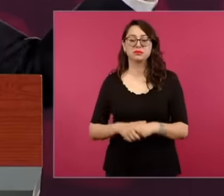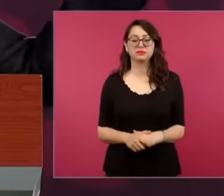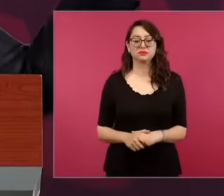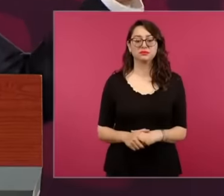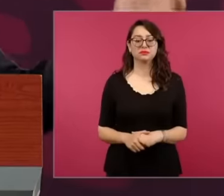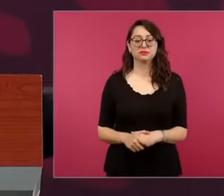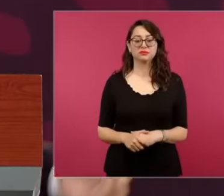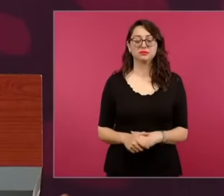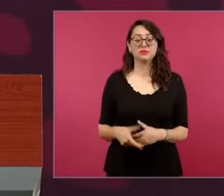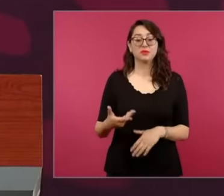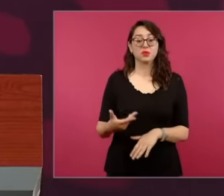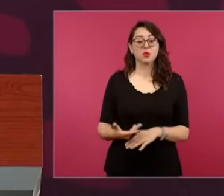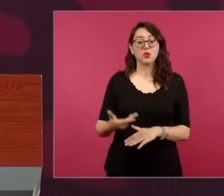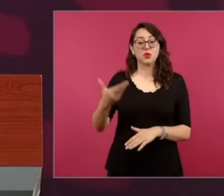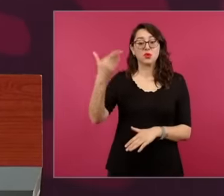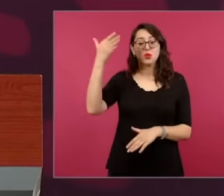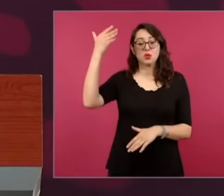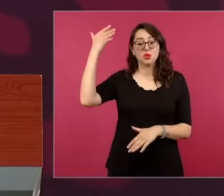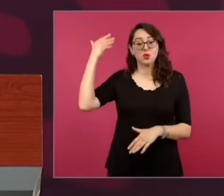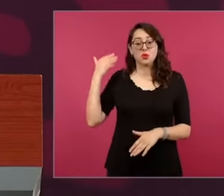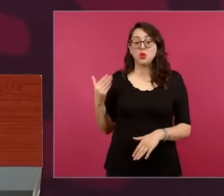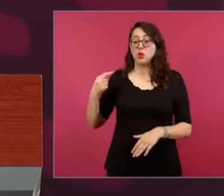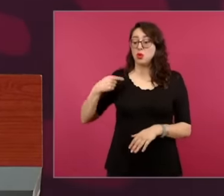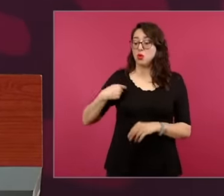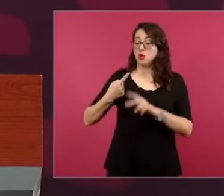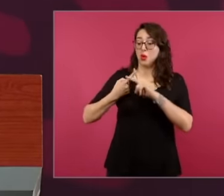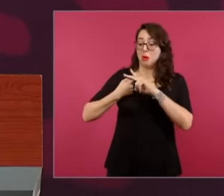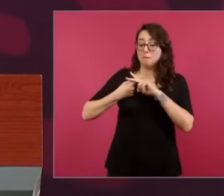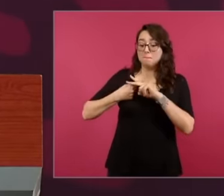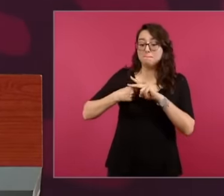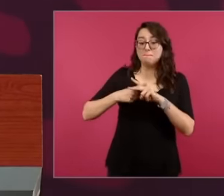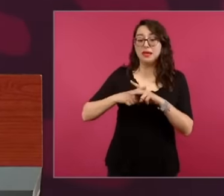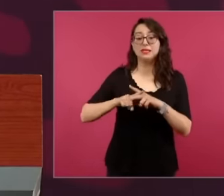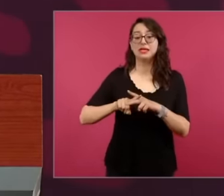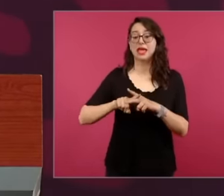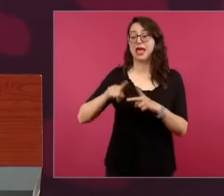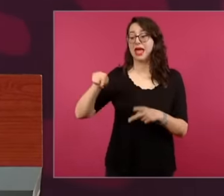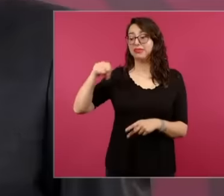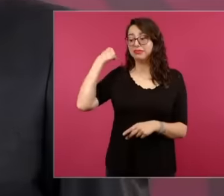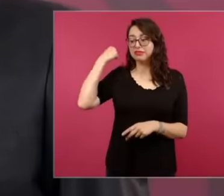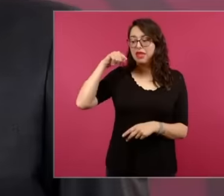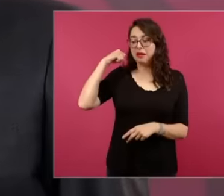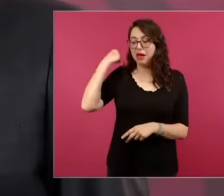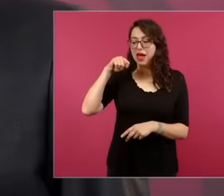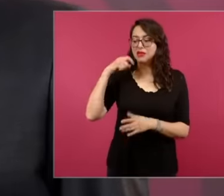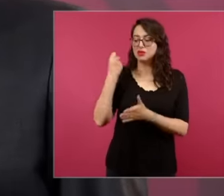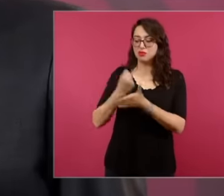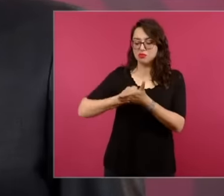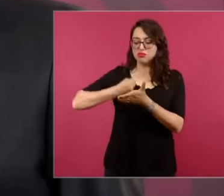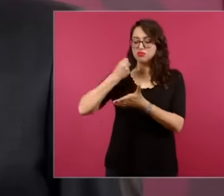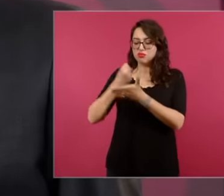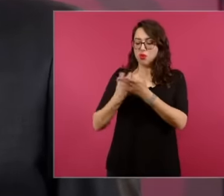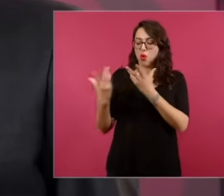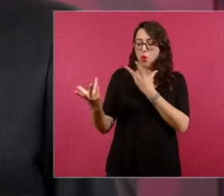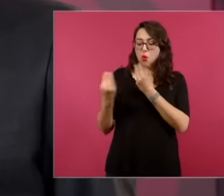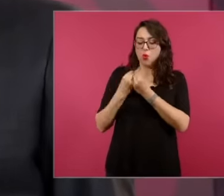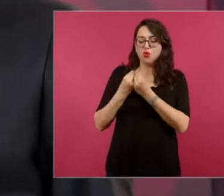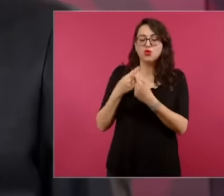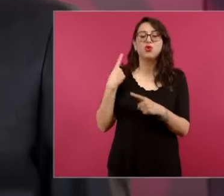inicié el movimiento democrático en Tabasco? Los indígenas chontales.